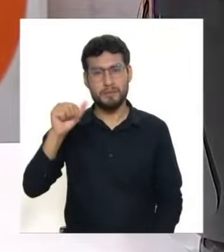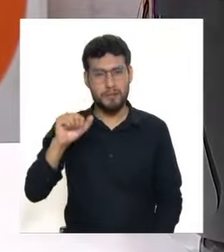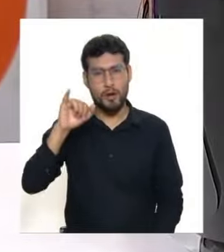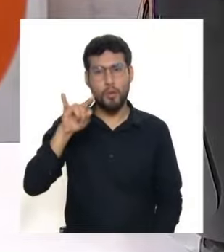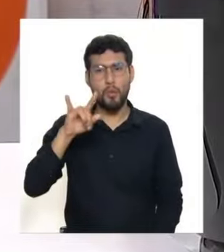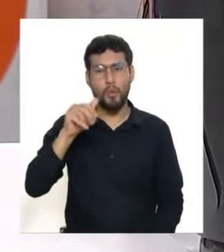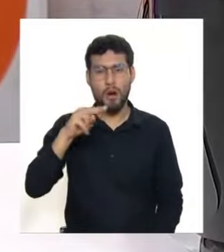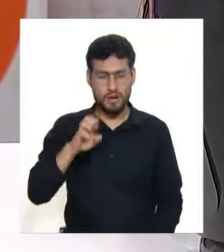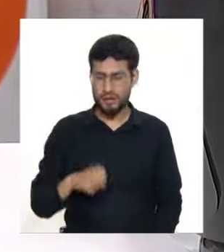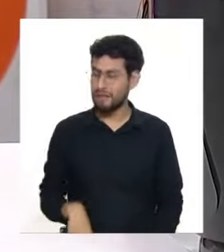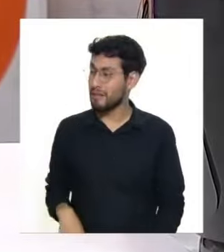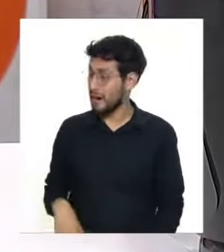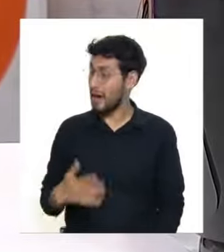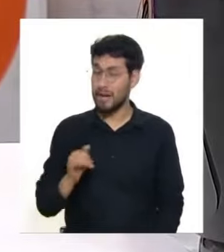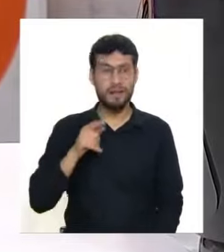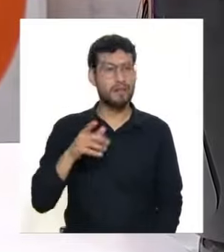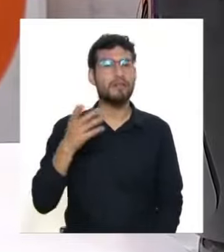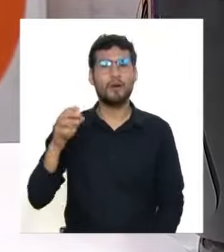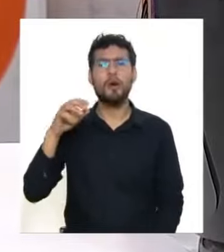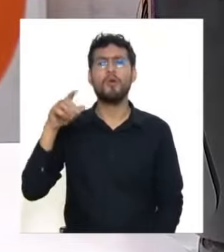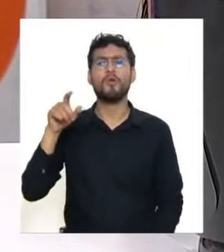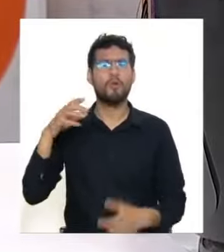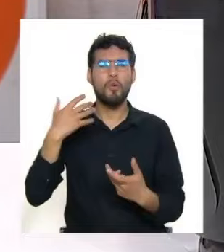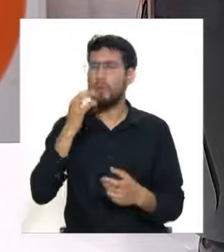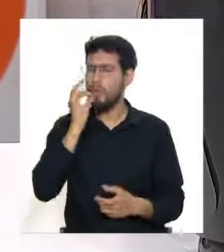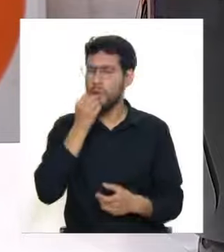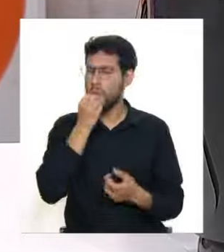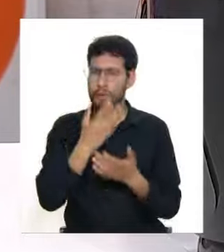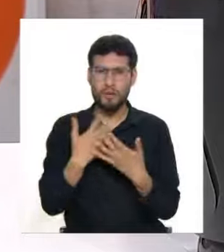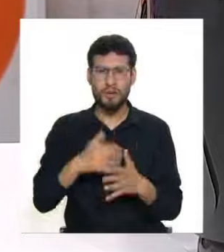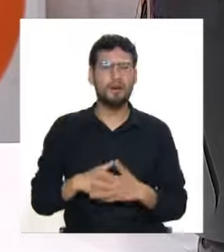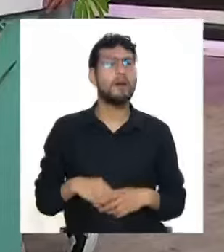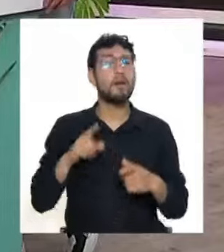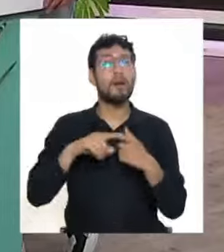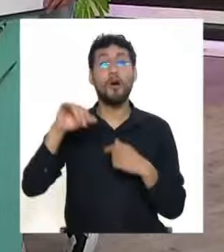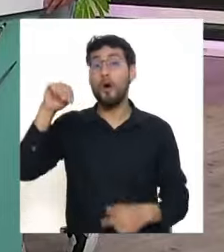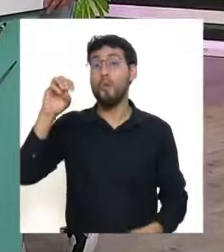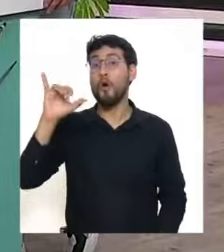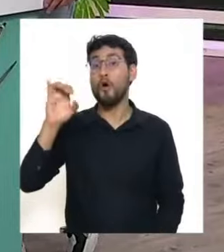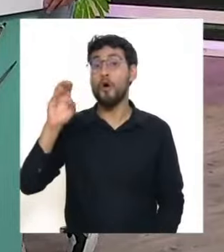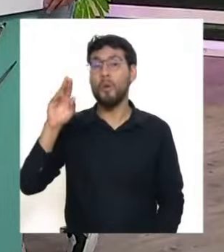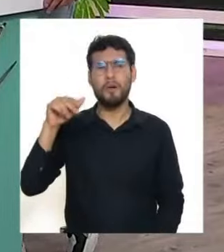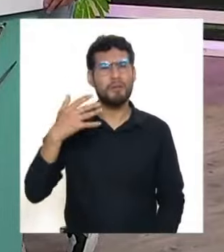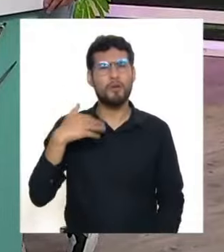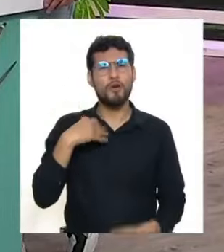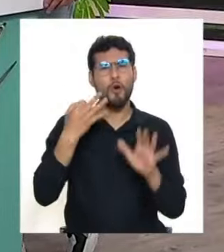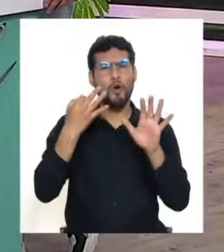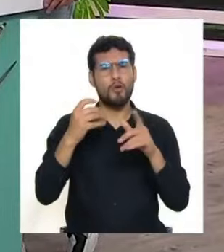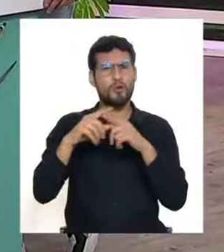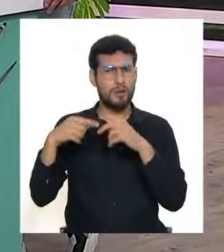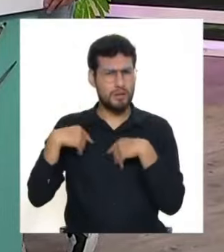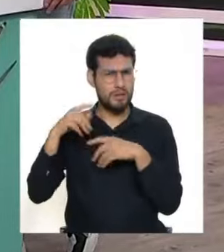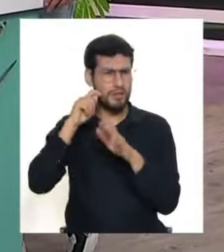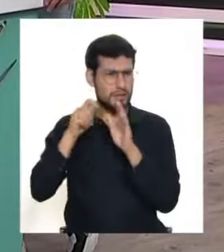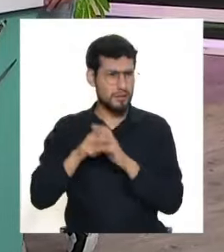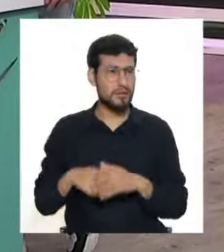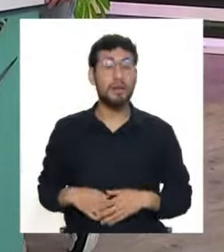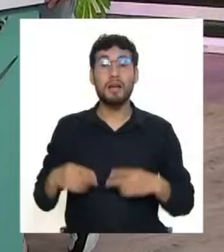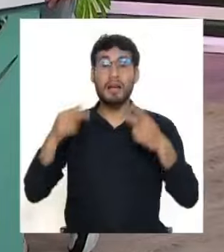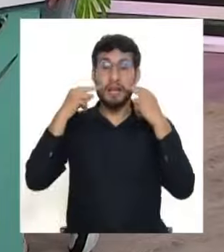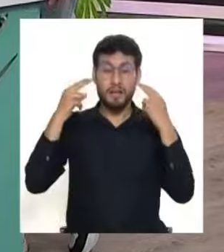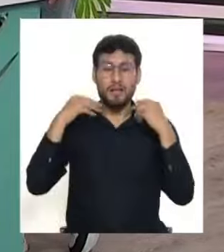Juanes. Avispa Juanes. De Moyobamba, delicioso, riquísimo. Pero Moyobamba solamente tiene como 8 tipos de juanes. ¿Ah, sí?